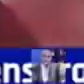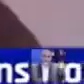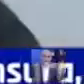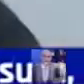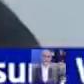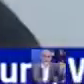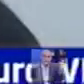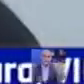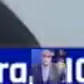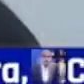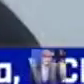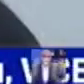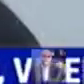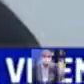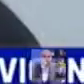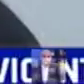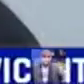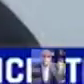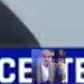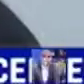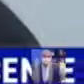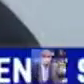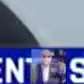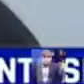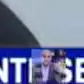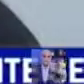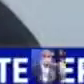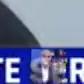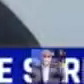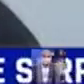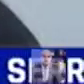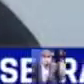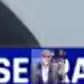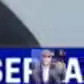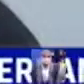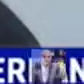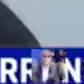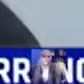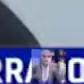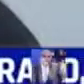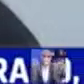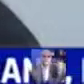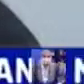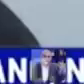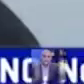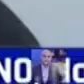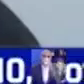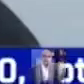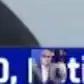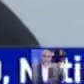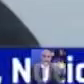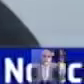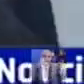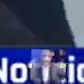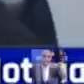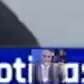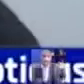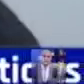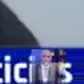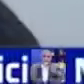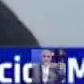contra del proyecto de nación que se está impulsando, y no da un golpe en la mesa para decir yo estoy en desacuerdo.